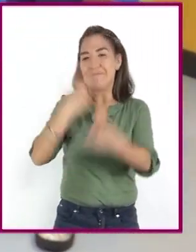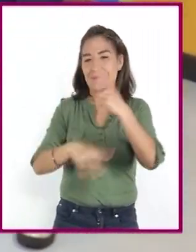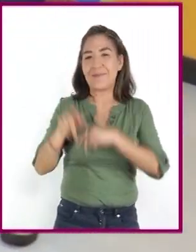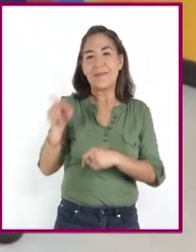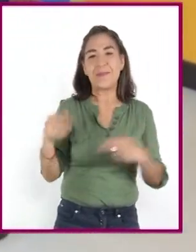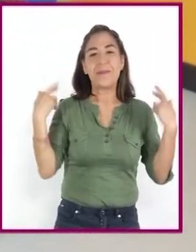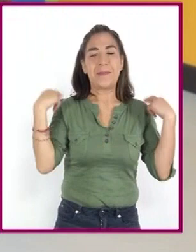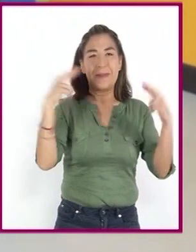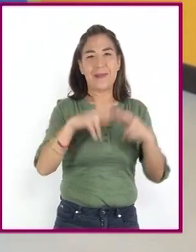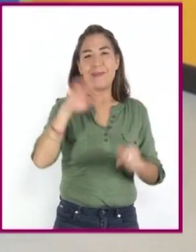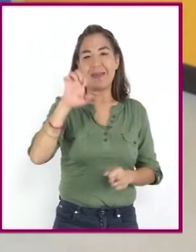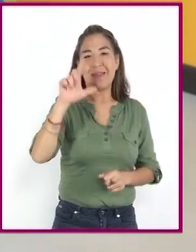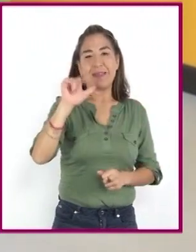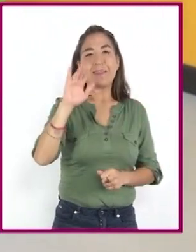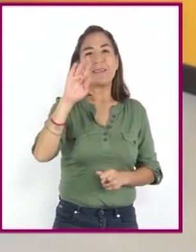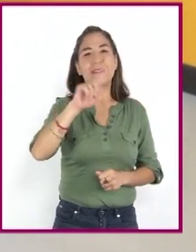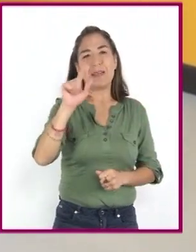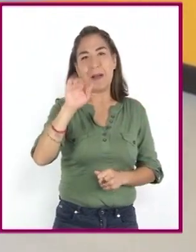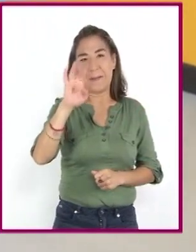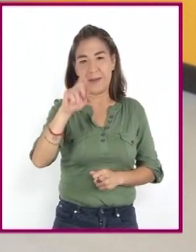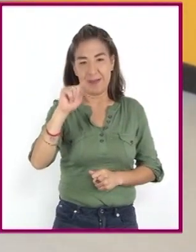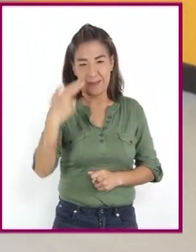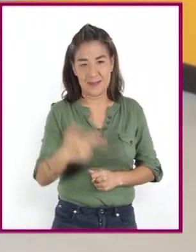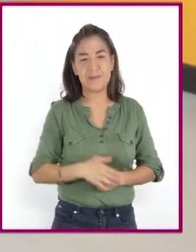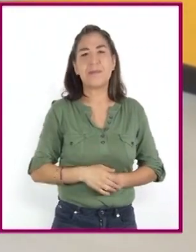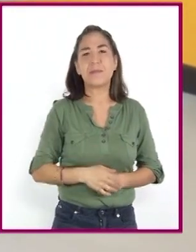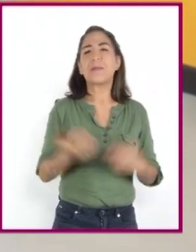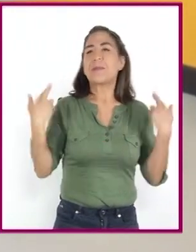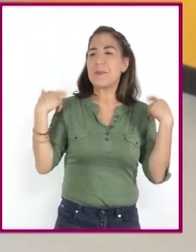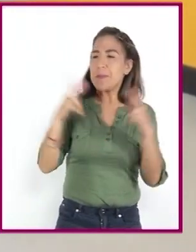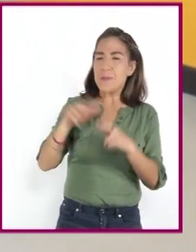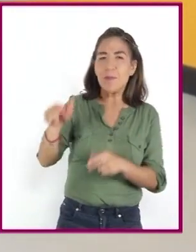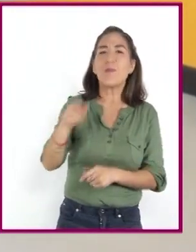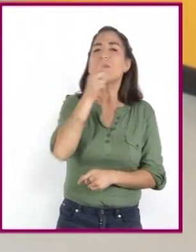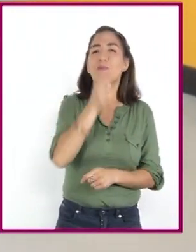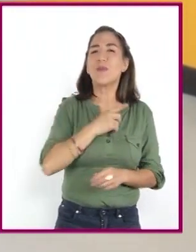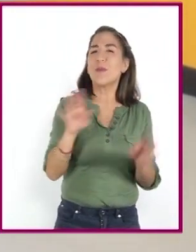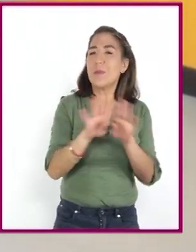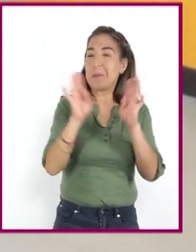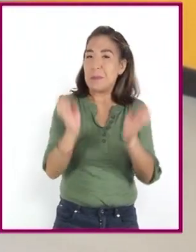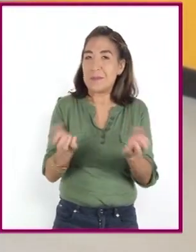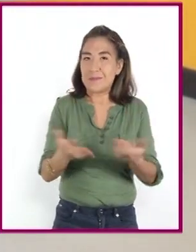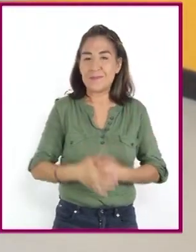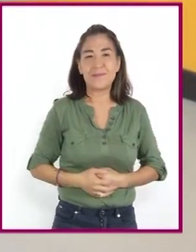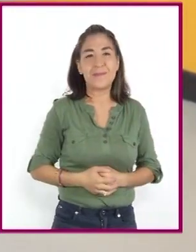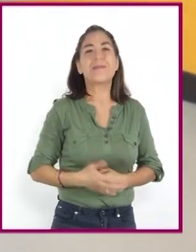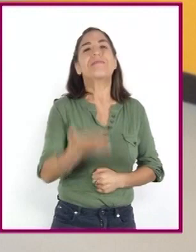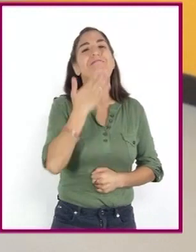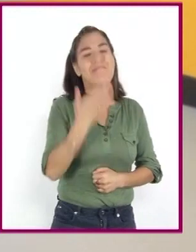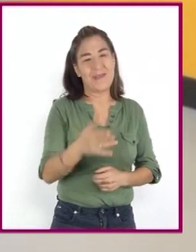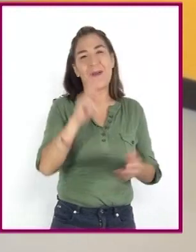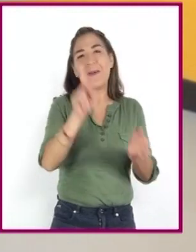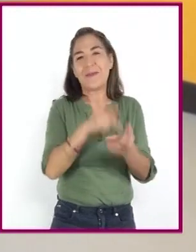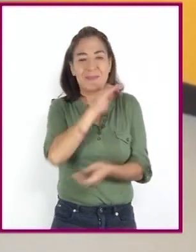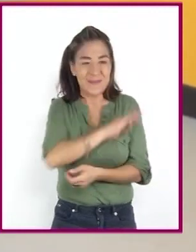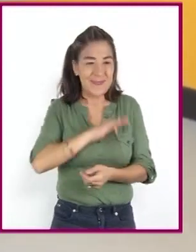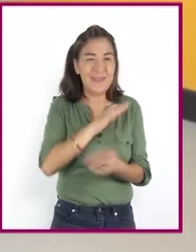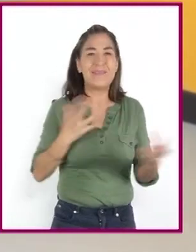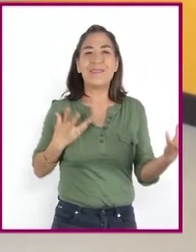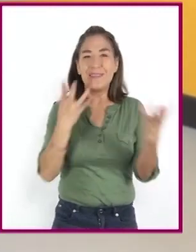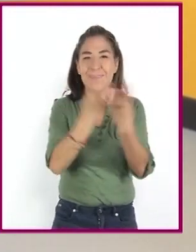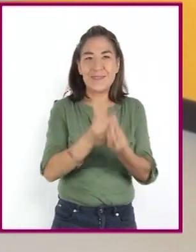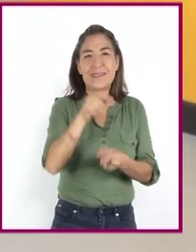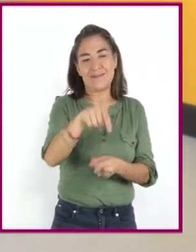maestra Elizabeth Orozco. Maestra, dígame, ¿cómo está? Feliz de estar nuevamente con ustedes y compartir